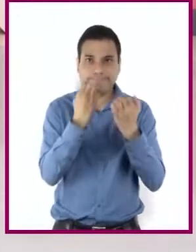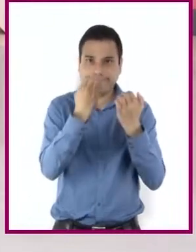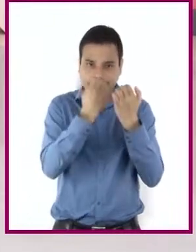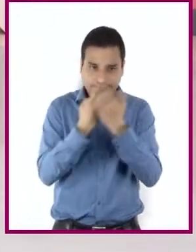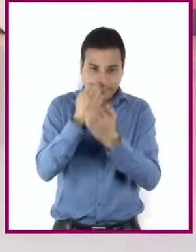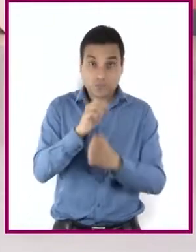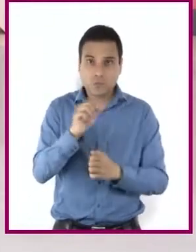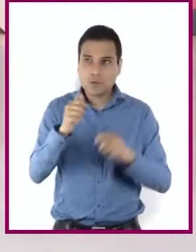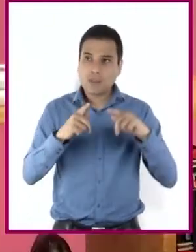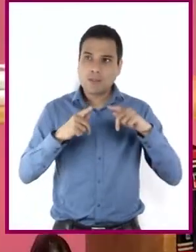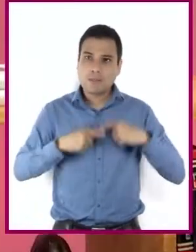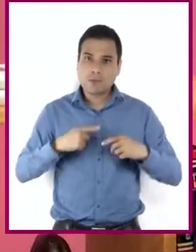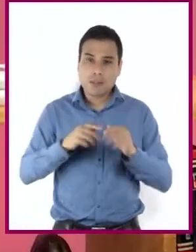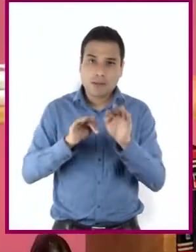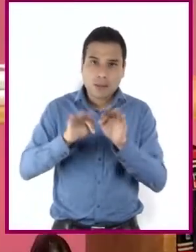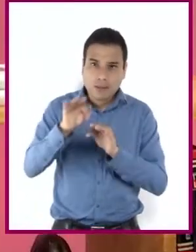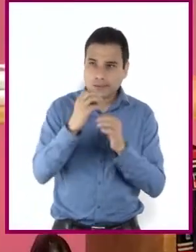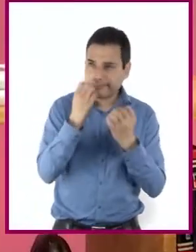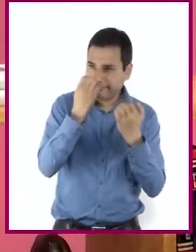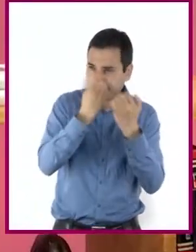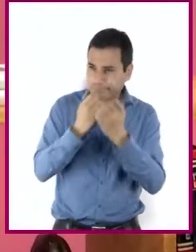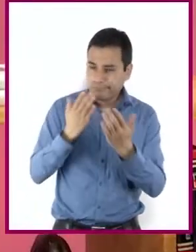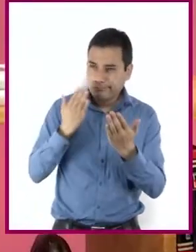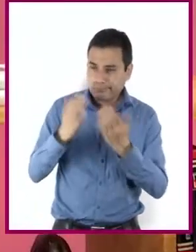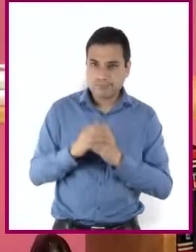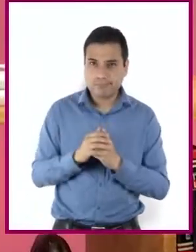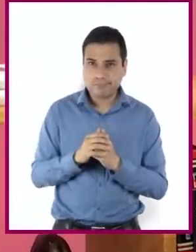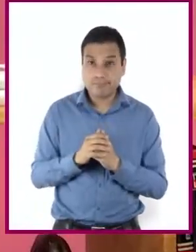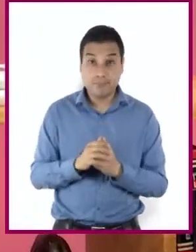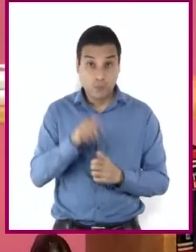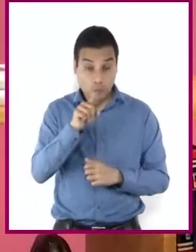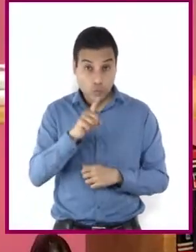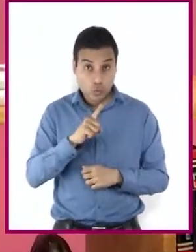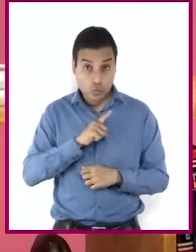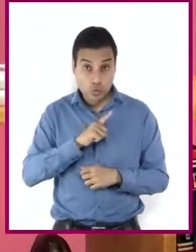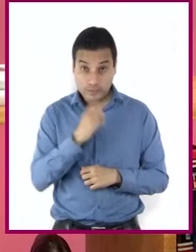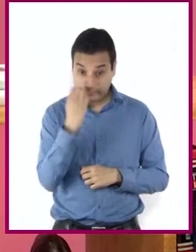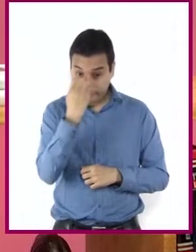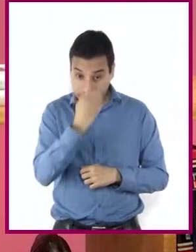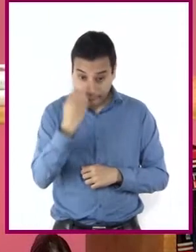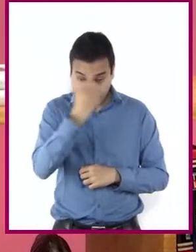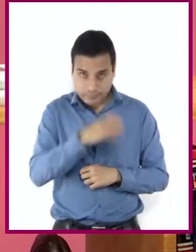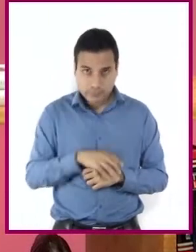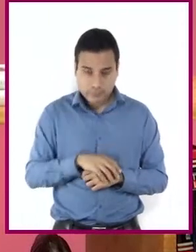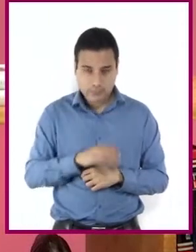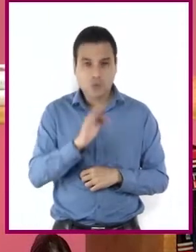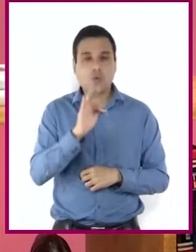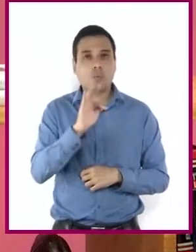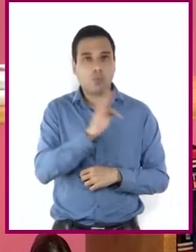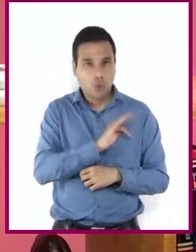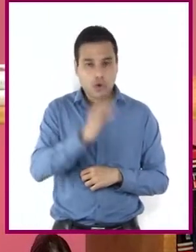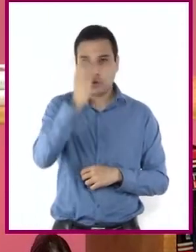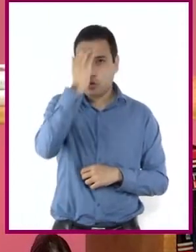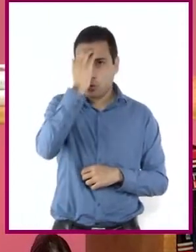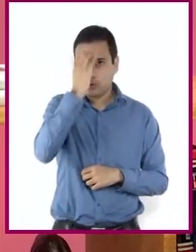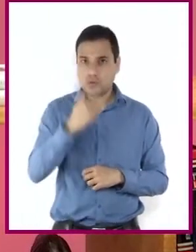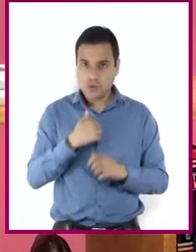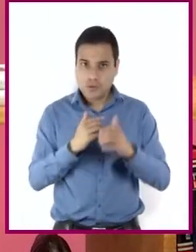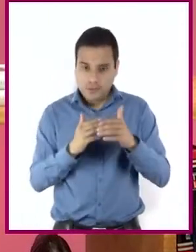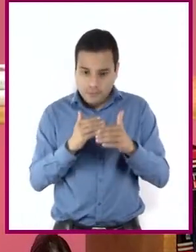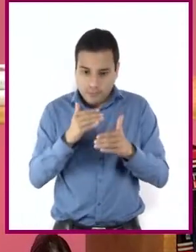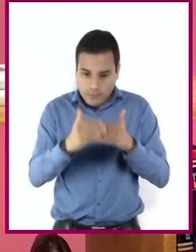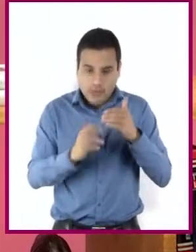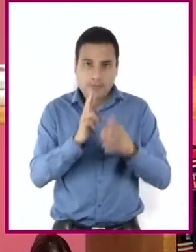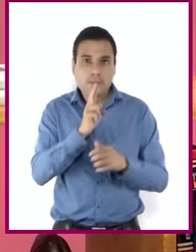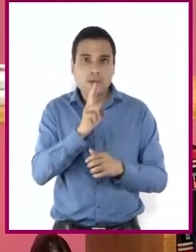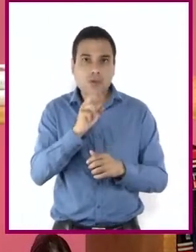para mejorar. Es decir, la autoevaluación nos ayuda a mirar nuestros avances en una determinada tarea. Por